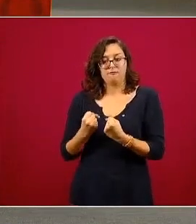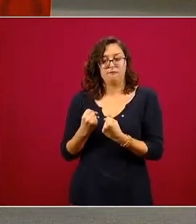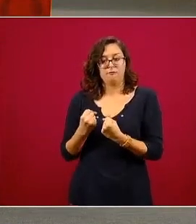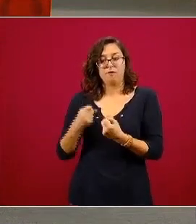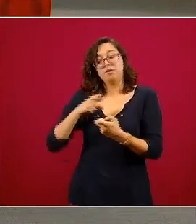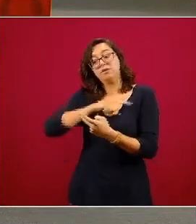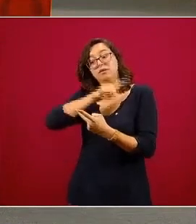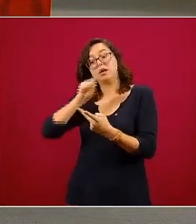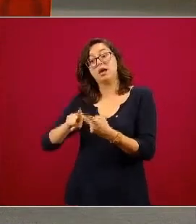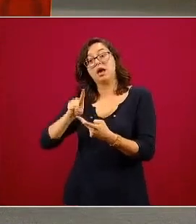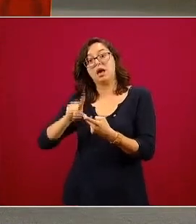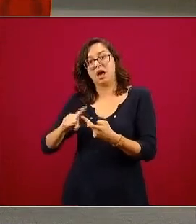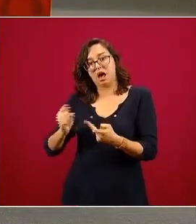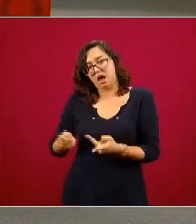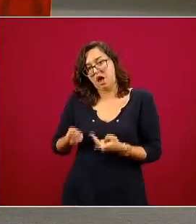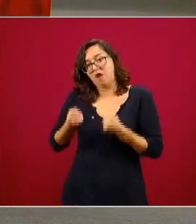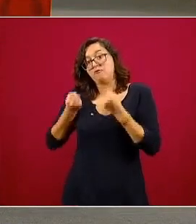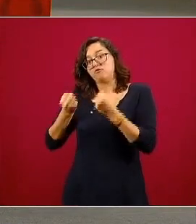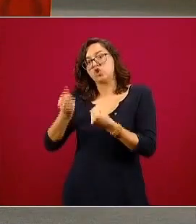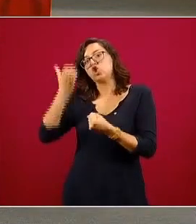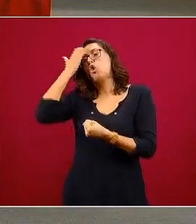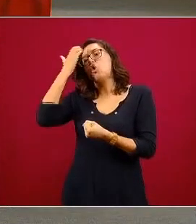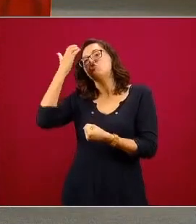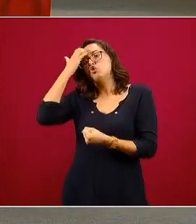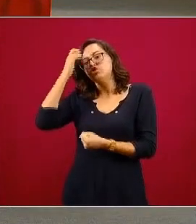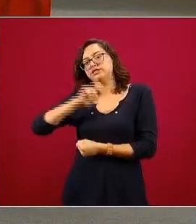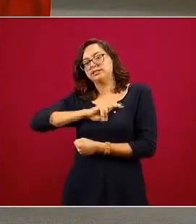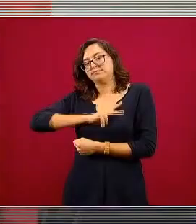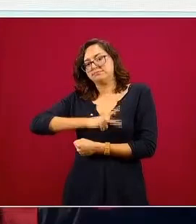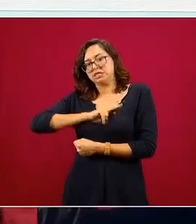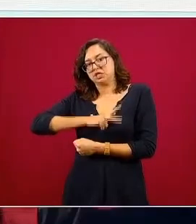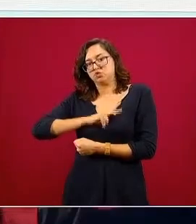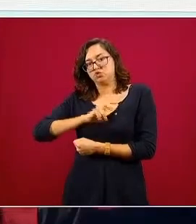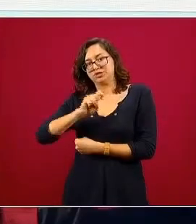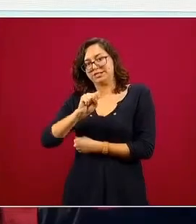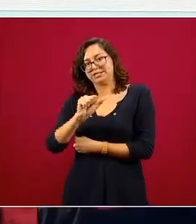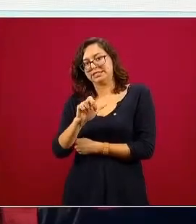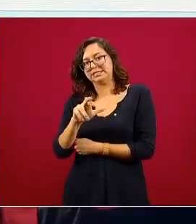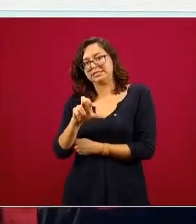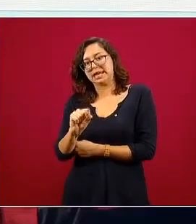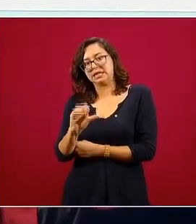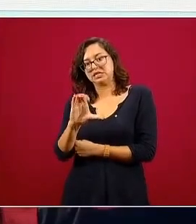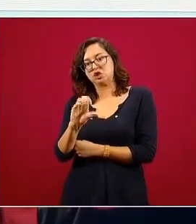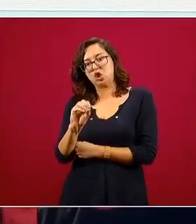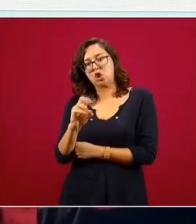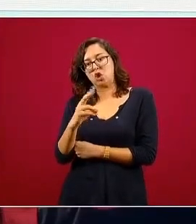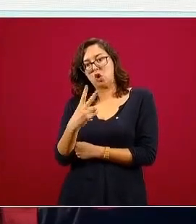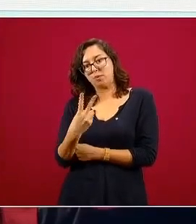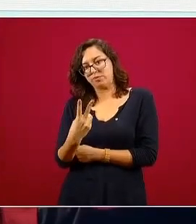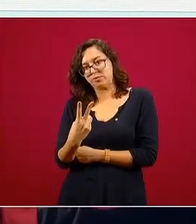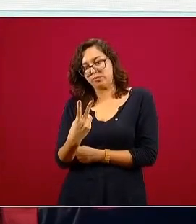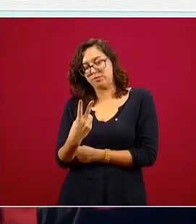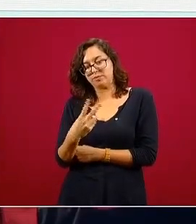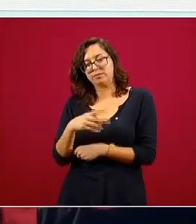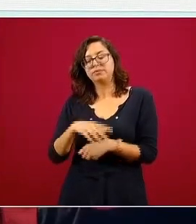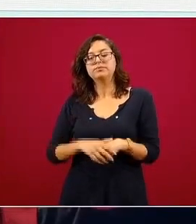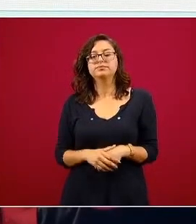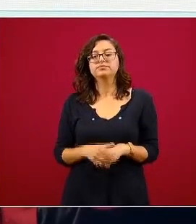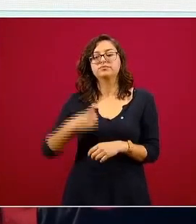con capacidad de neutralizar al virus. Y lo que nosotros hemos visto es que aproximadamente